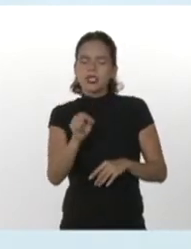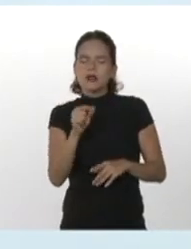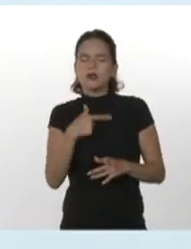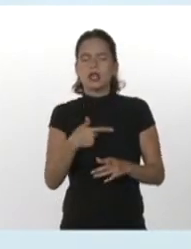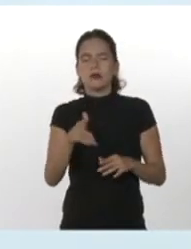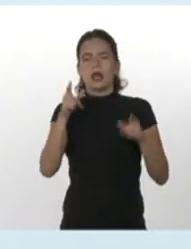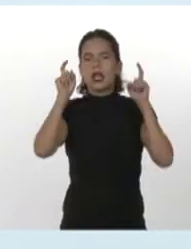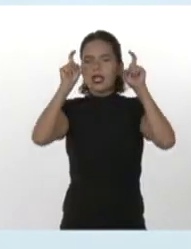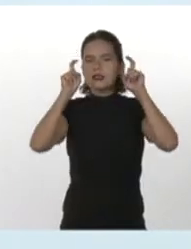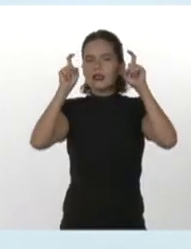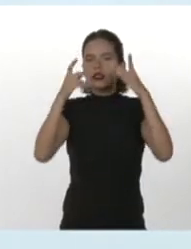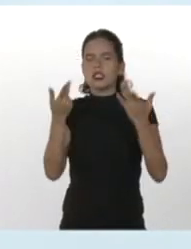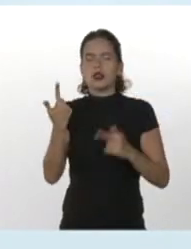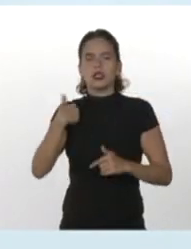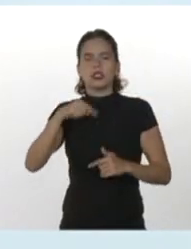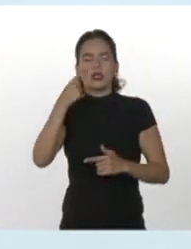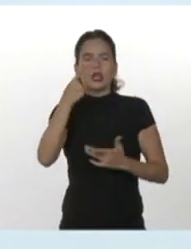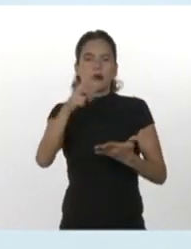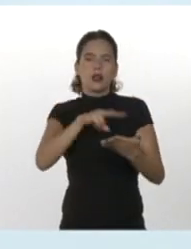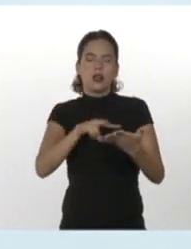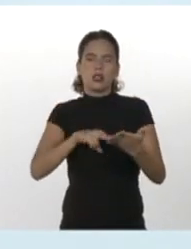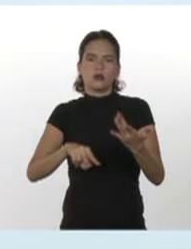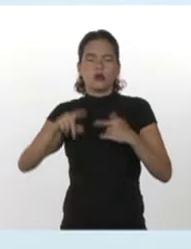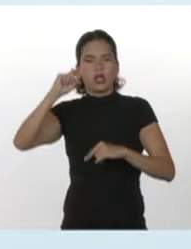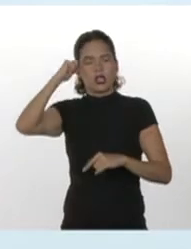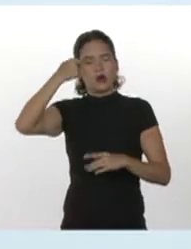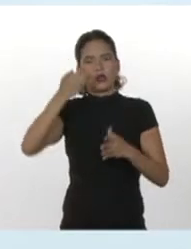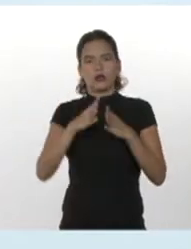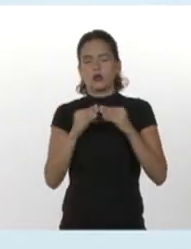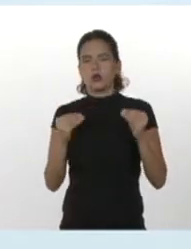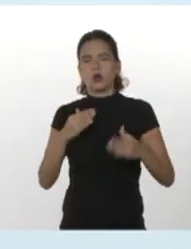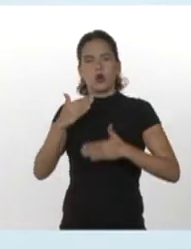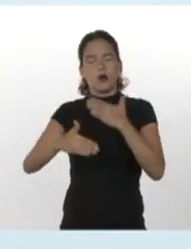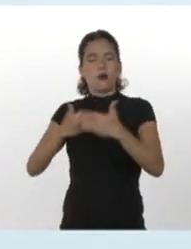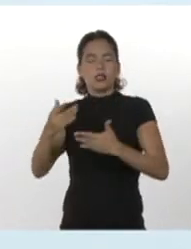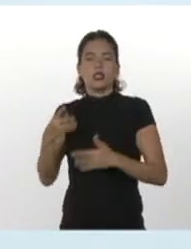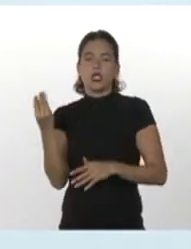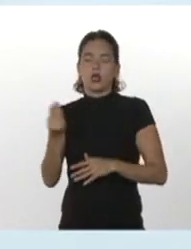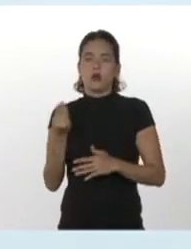tiene que ver la lectura. Recordemos entonces, todo avanza y